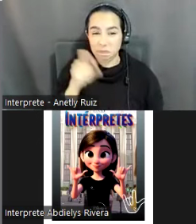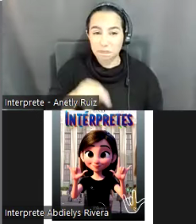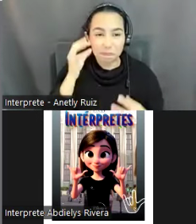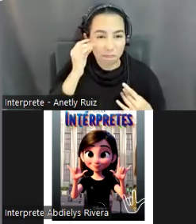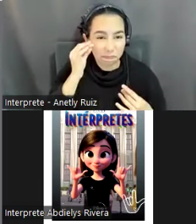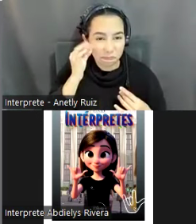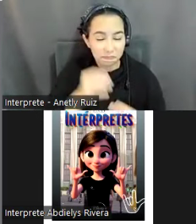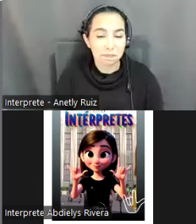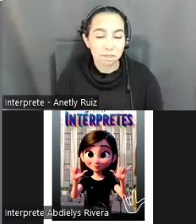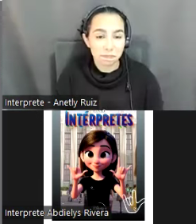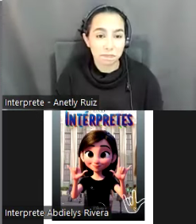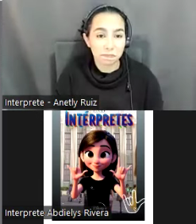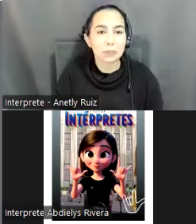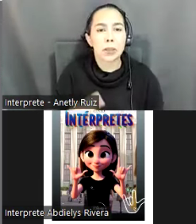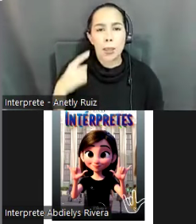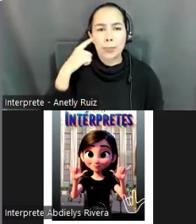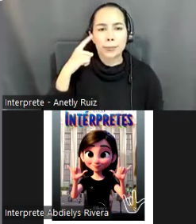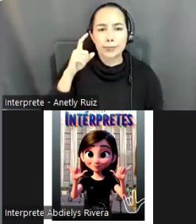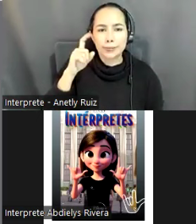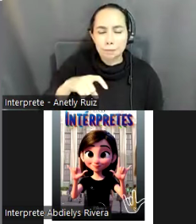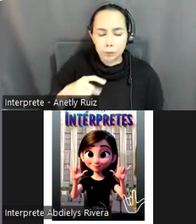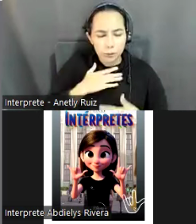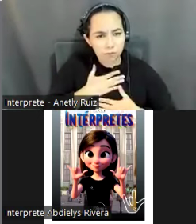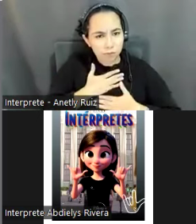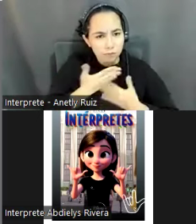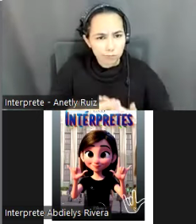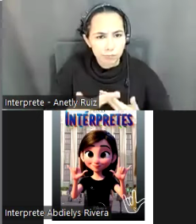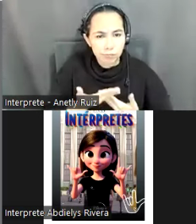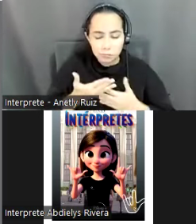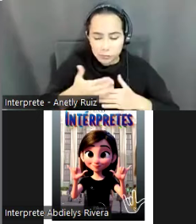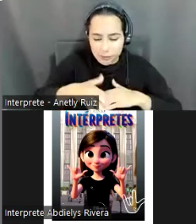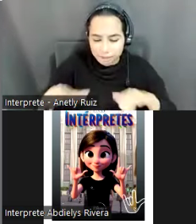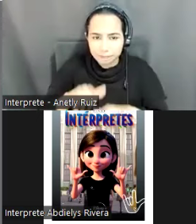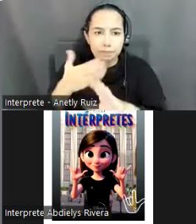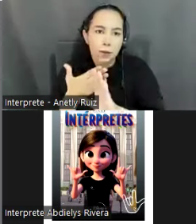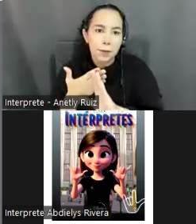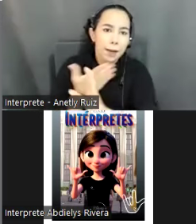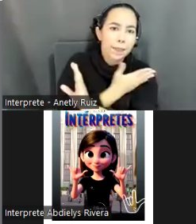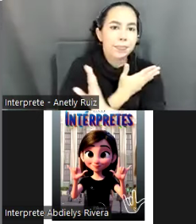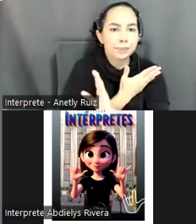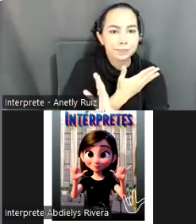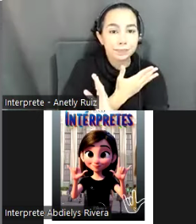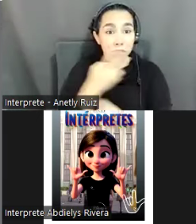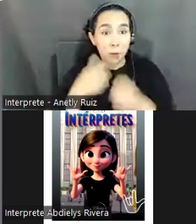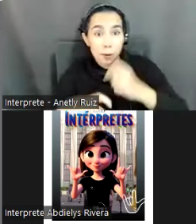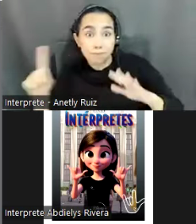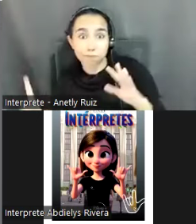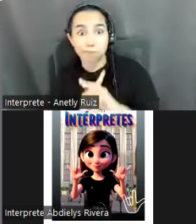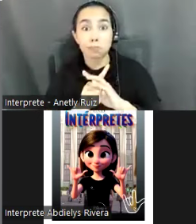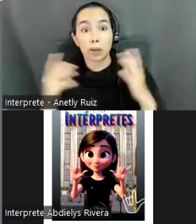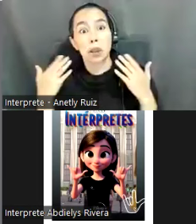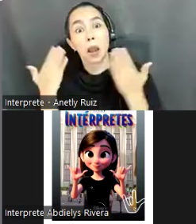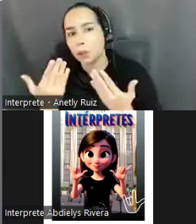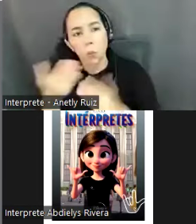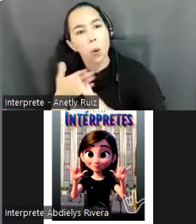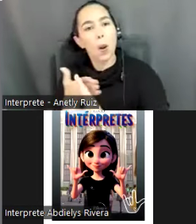deberíamos ser más proactivos que reactivos. Es un mindset que debemos cambiar. Como mencioné, en el caso de esta